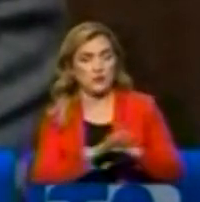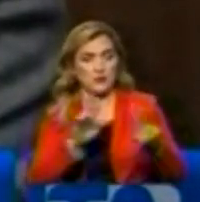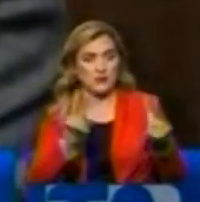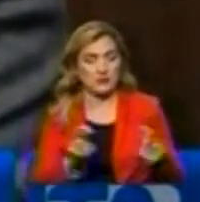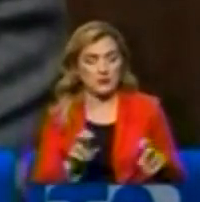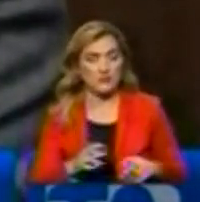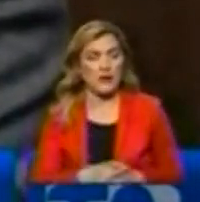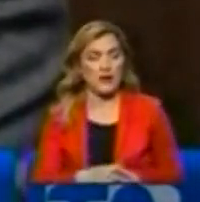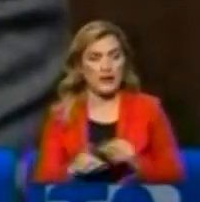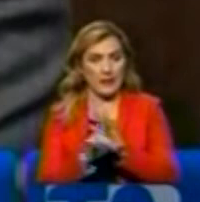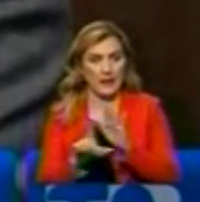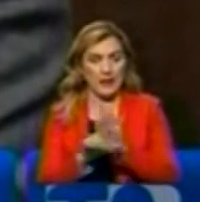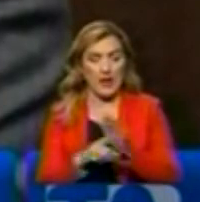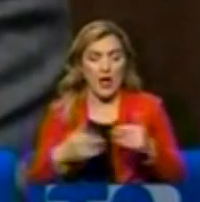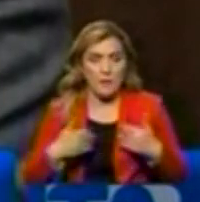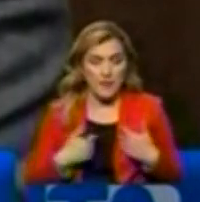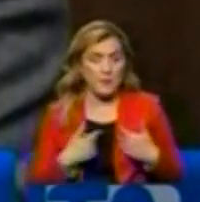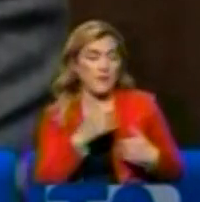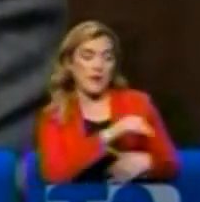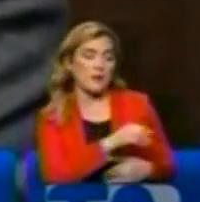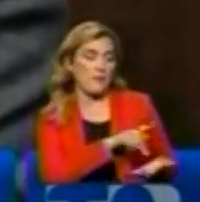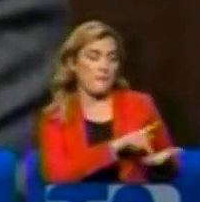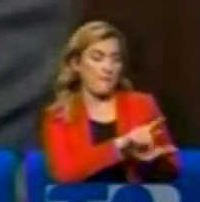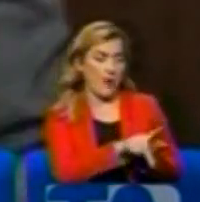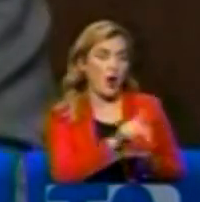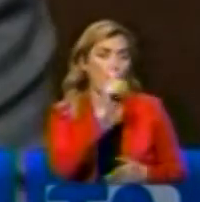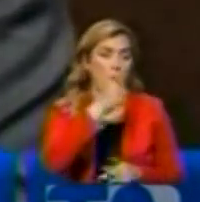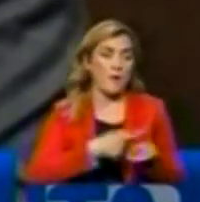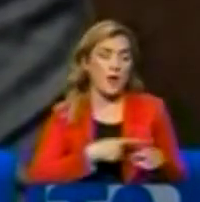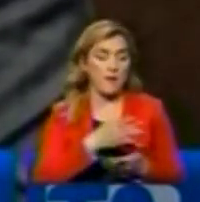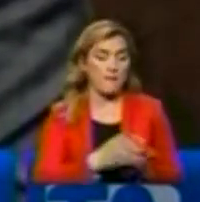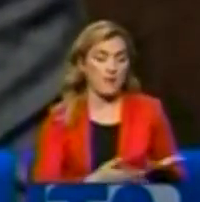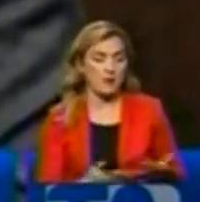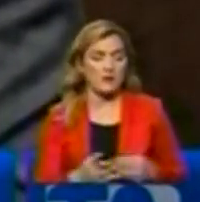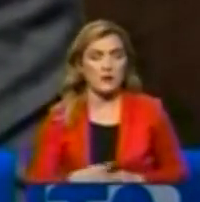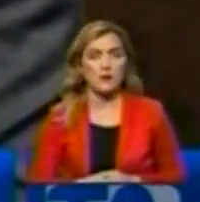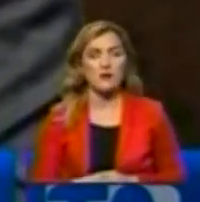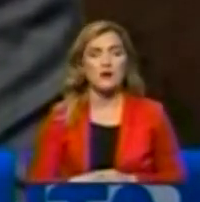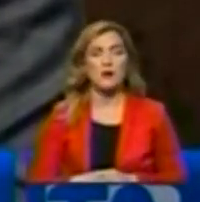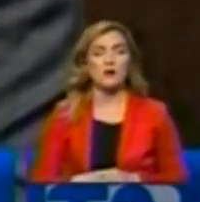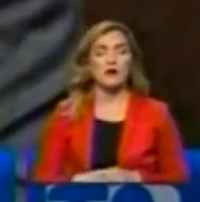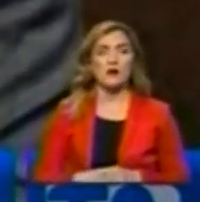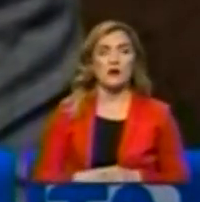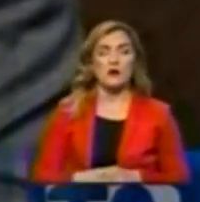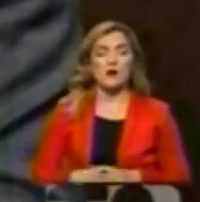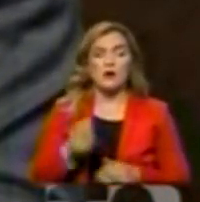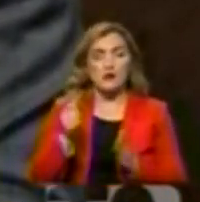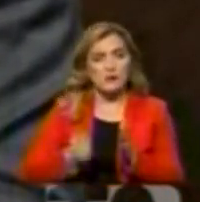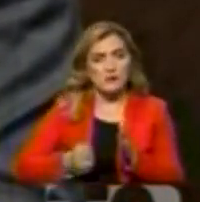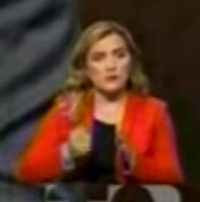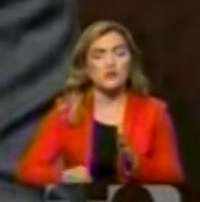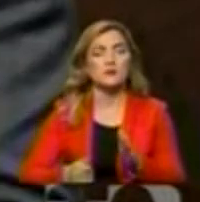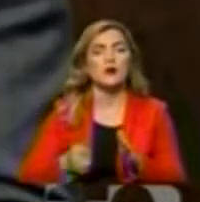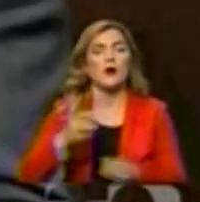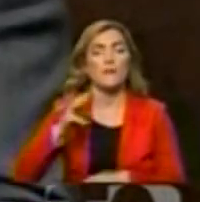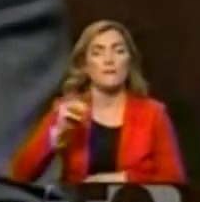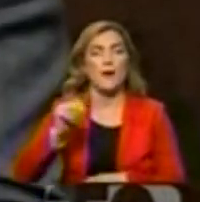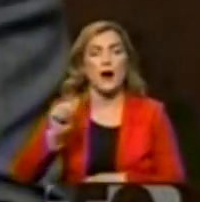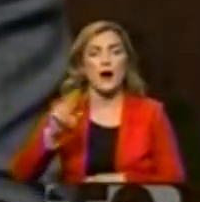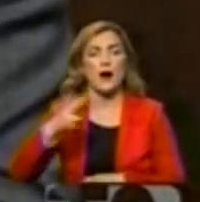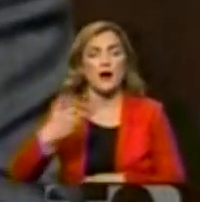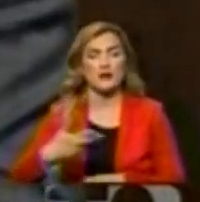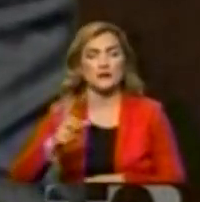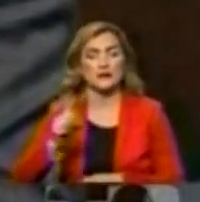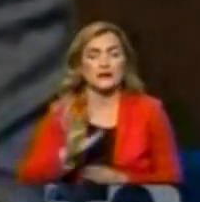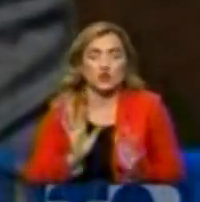COIP. Mi trabajo duró un mes y medio. Sobre el tema March, yo no he sido abogado de Alberto March. Acompañé en una